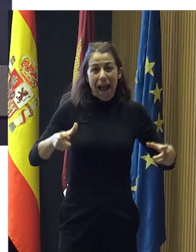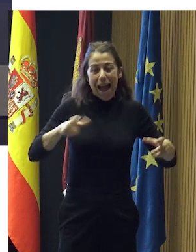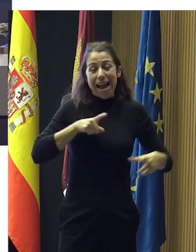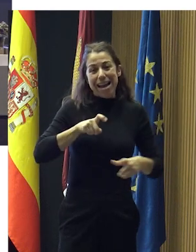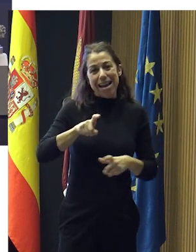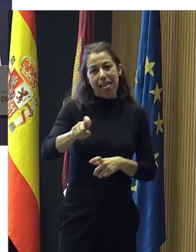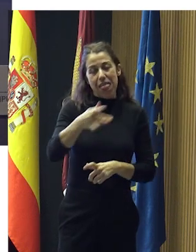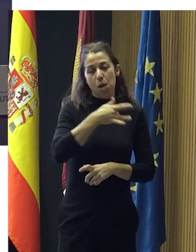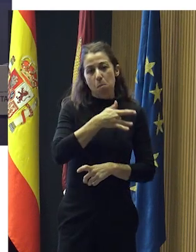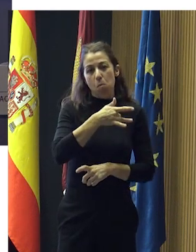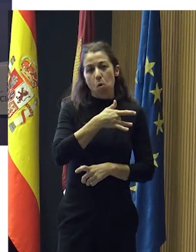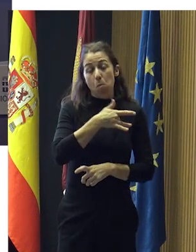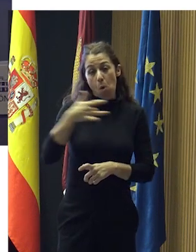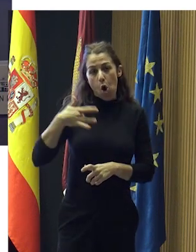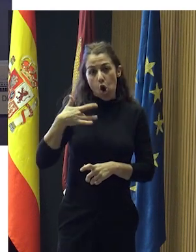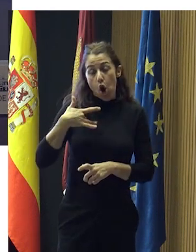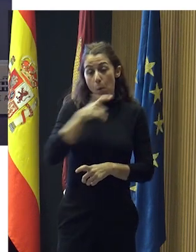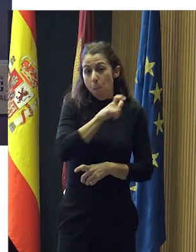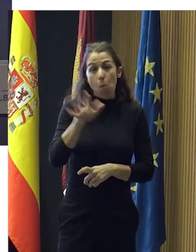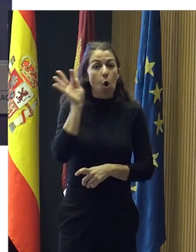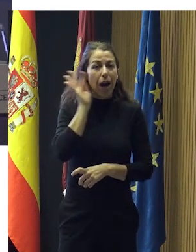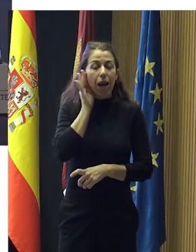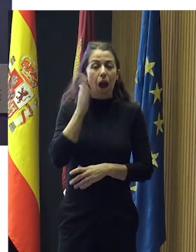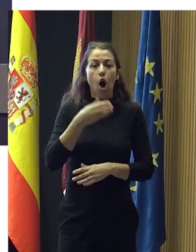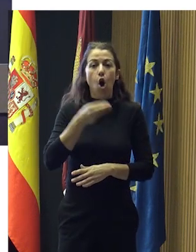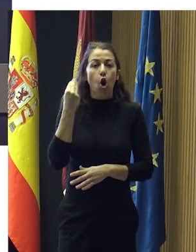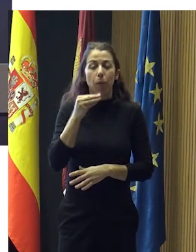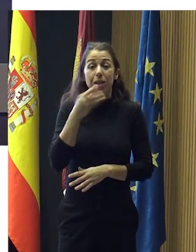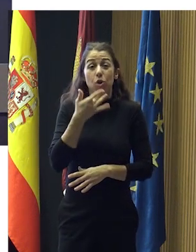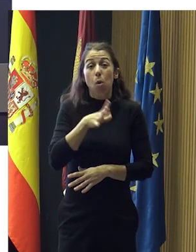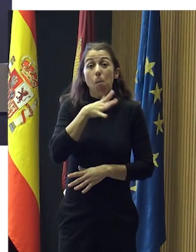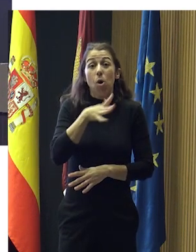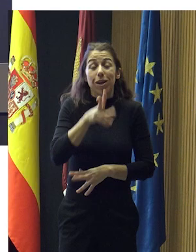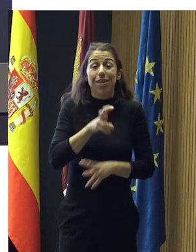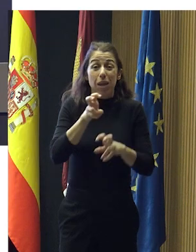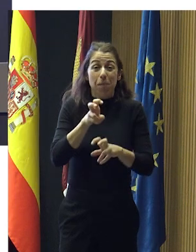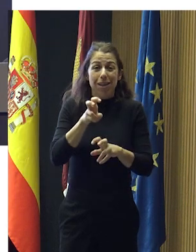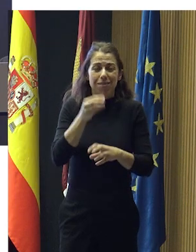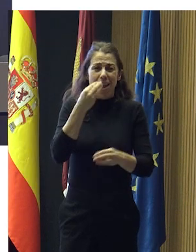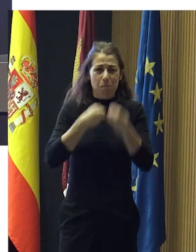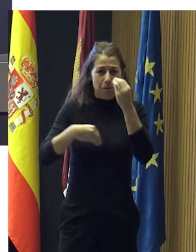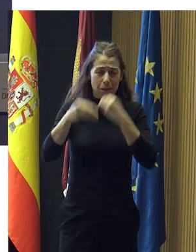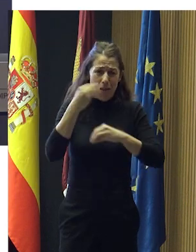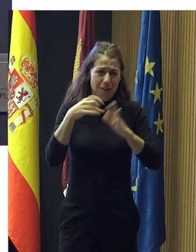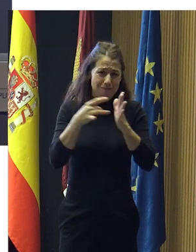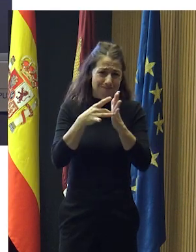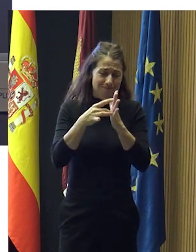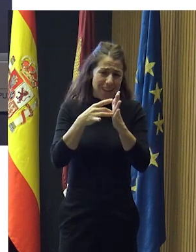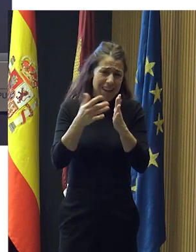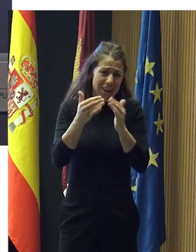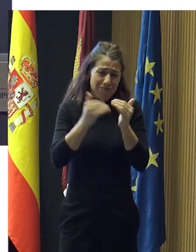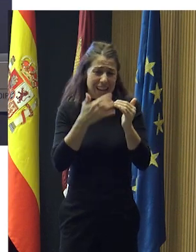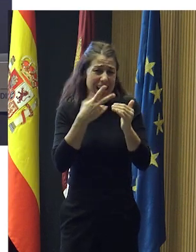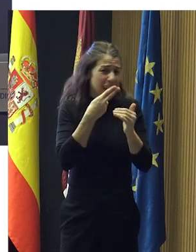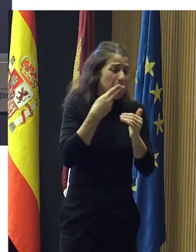cáncer de pulmón, sobre todo en mujeres jóvenes. Y esto es debido mucho a esta alimentación, no solamente